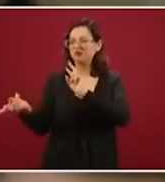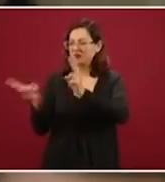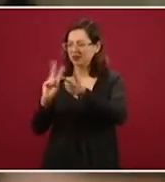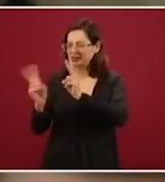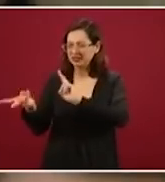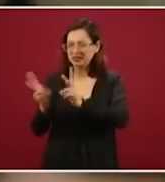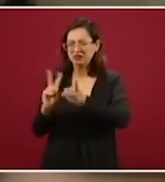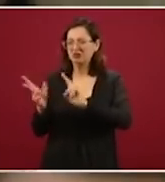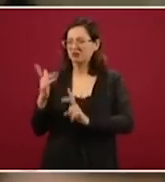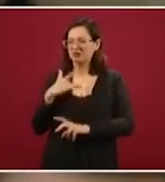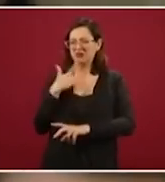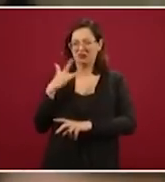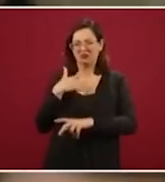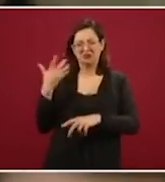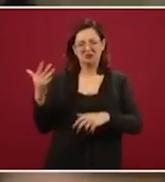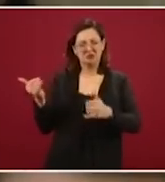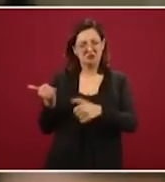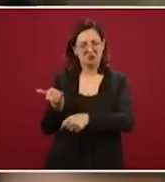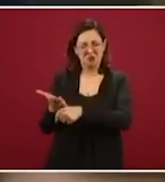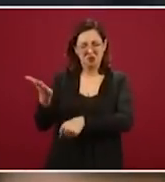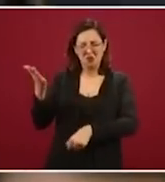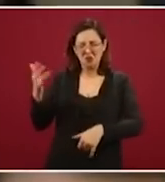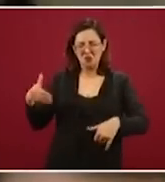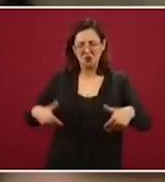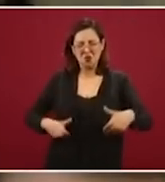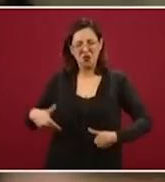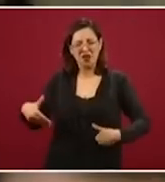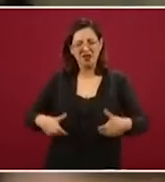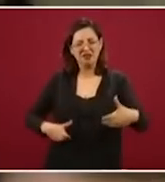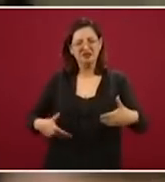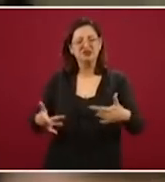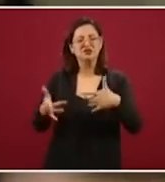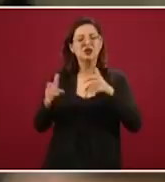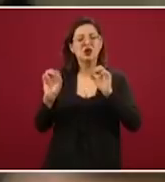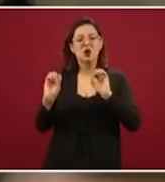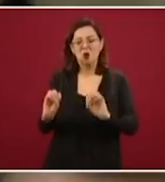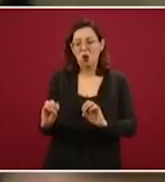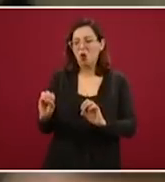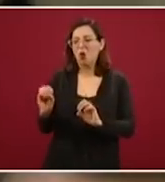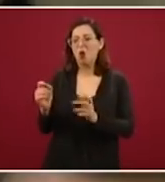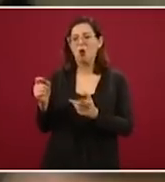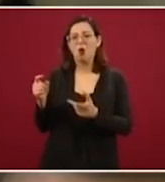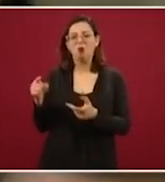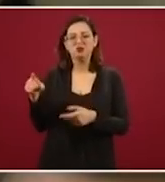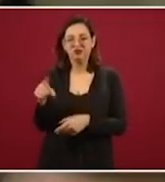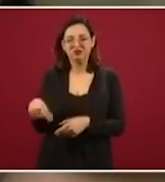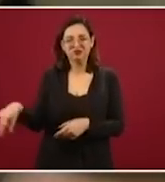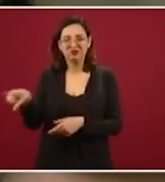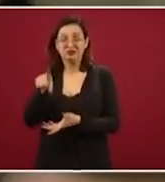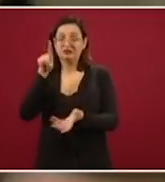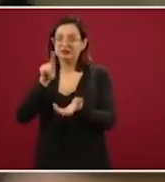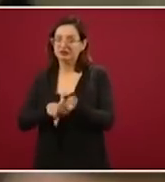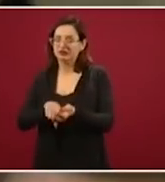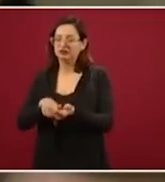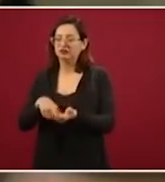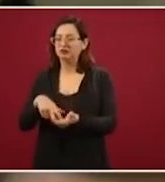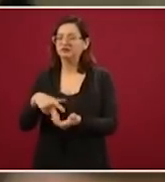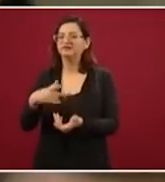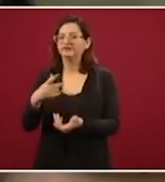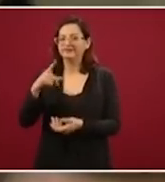vecinalmente, o bien incluso que están más cerca de ser más giros negros con papel, con documentos